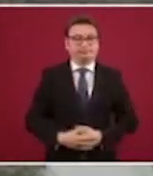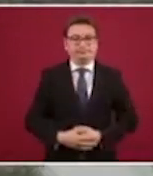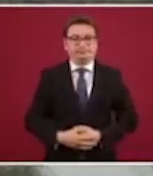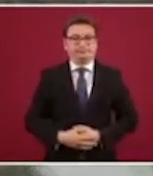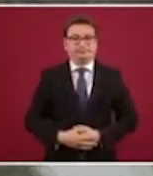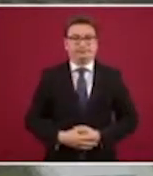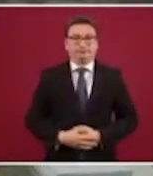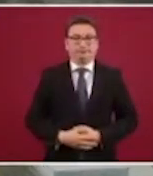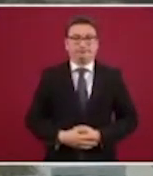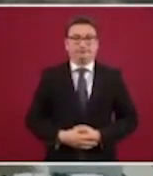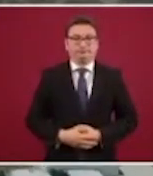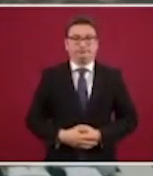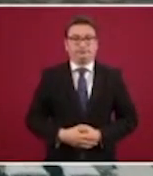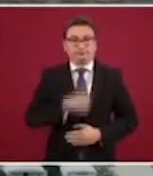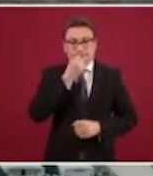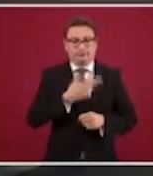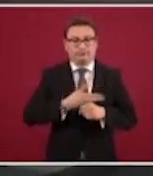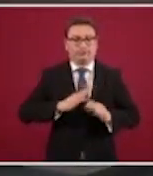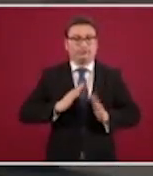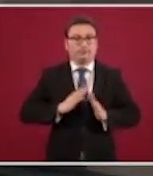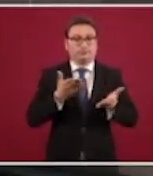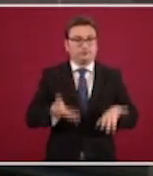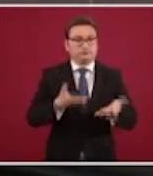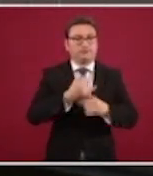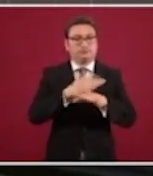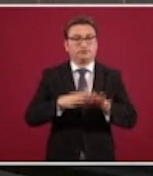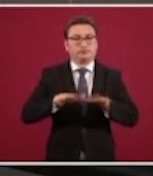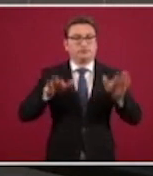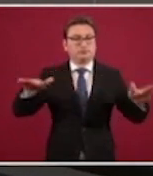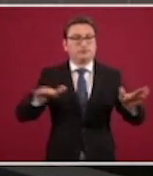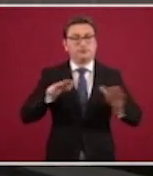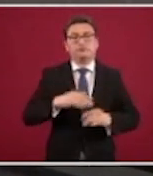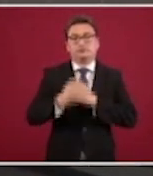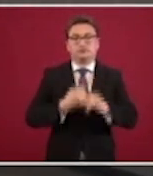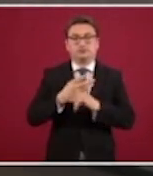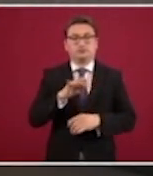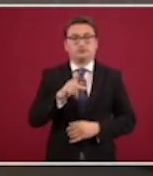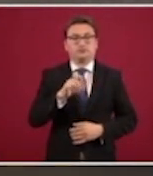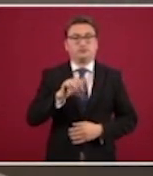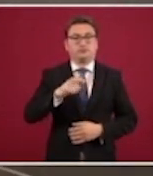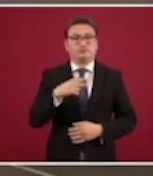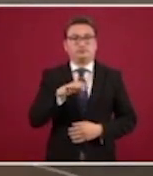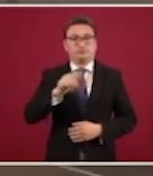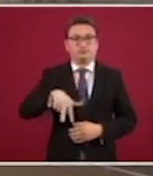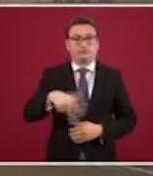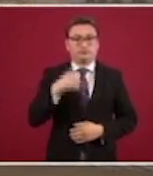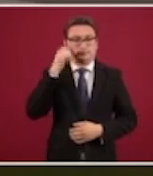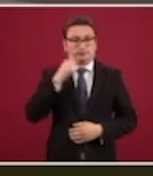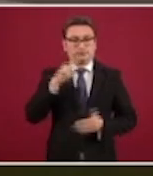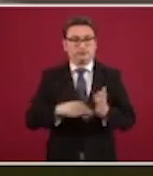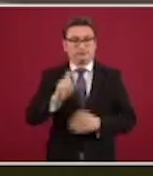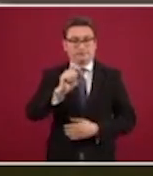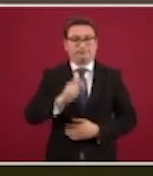La Secretaría de la Defensa Nacional informa los avances en la construcción del Aeropuerto Internacional Felipe Ángeles al 13 de abril de